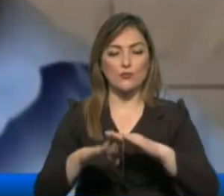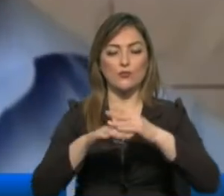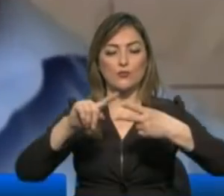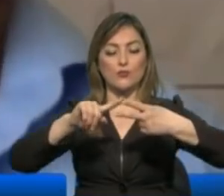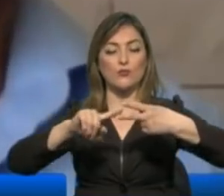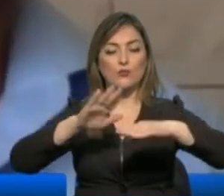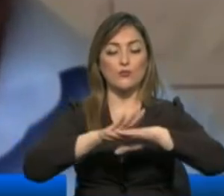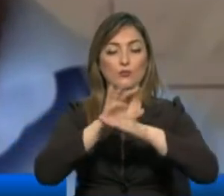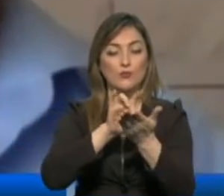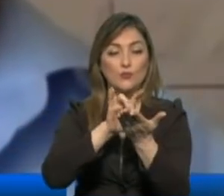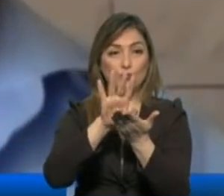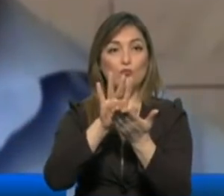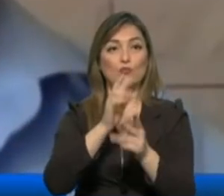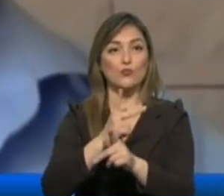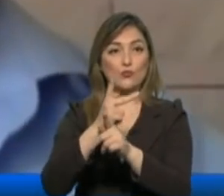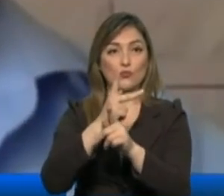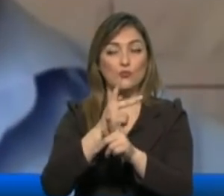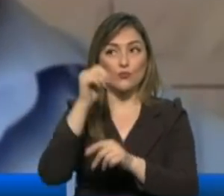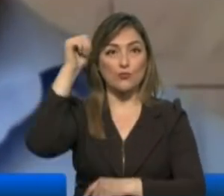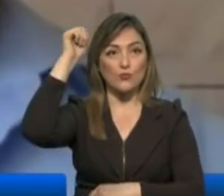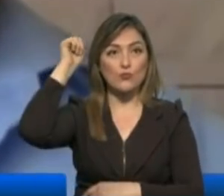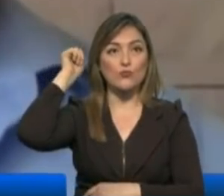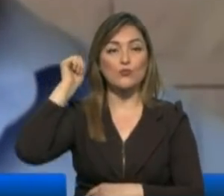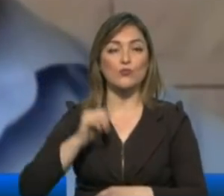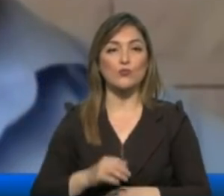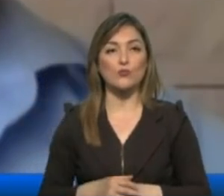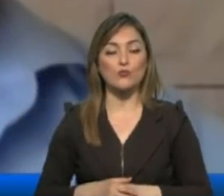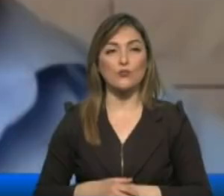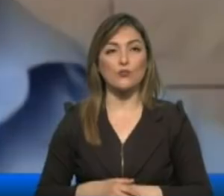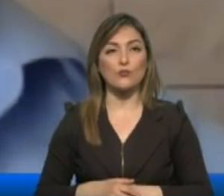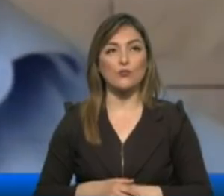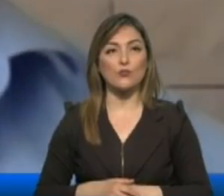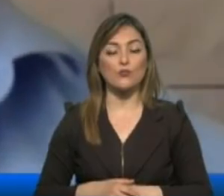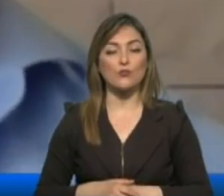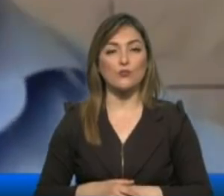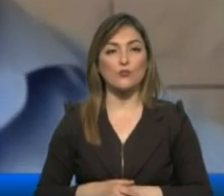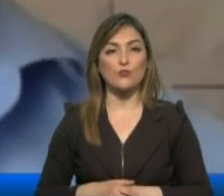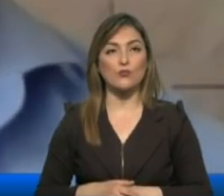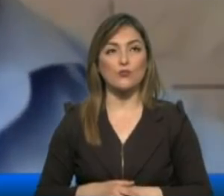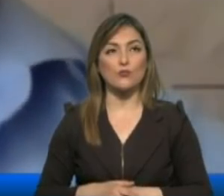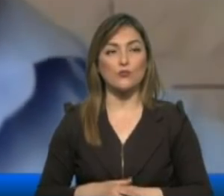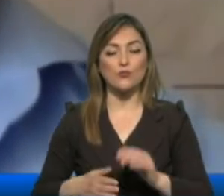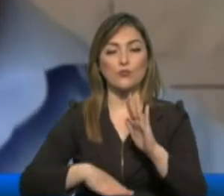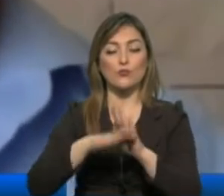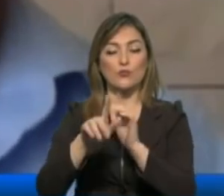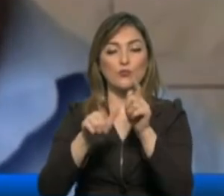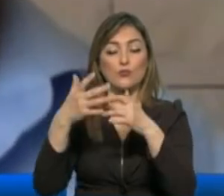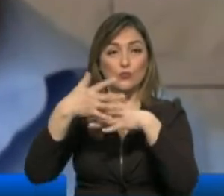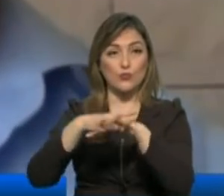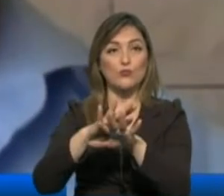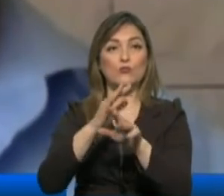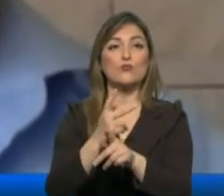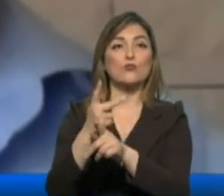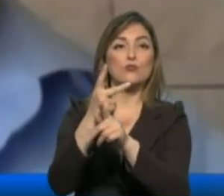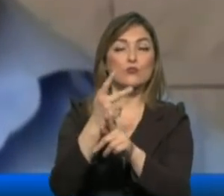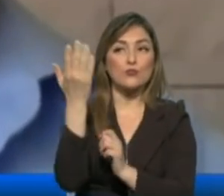las causales de remoción que el Consejo tuvo el día de ayer, la conclusión de la mayoría calificada de los integrantes del